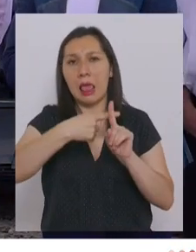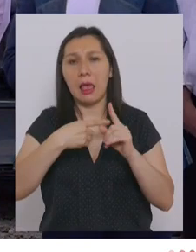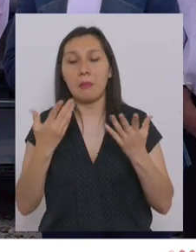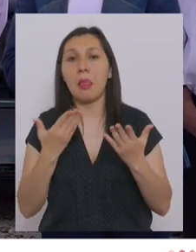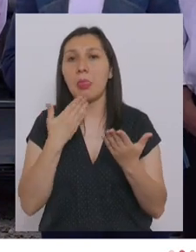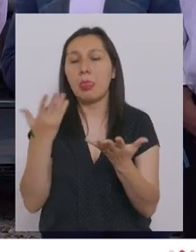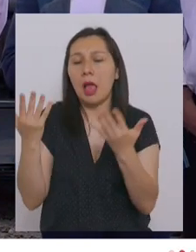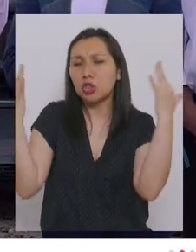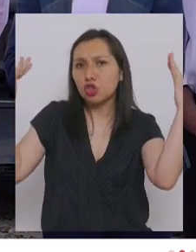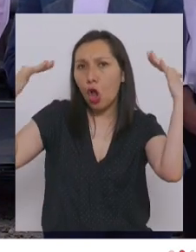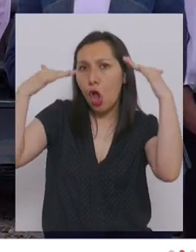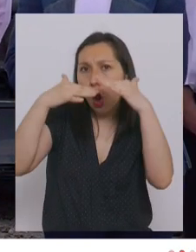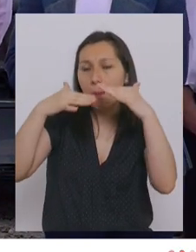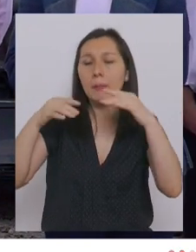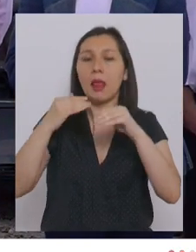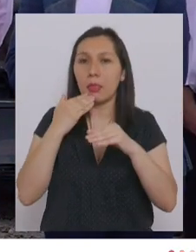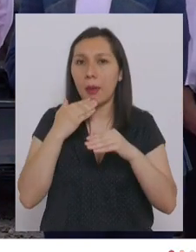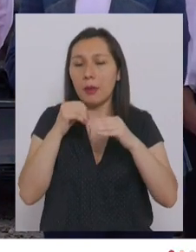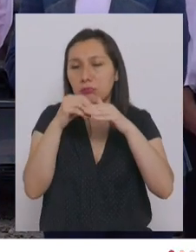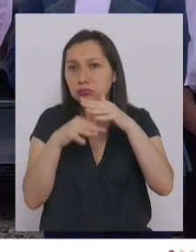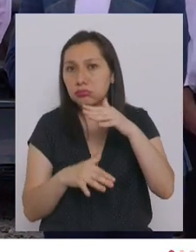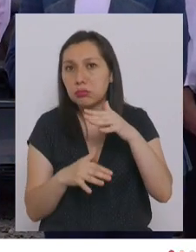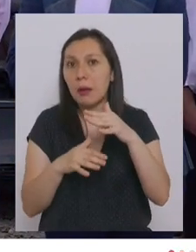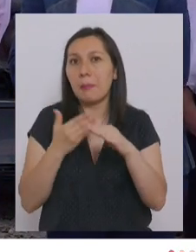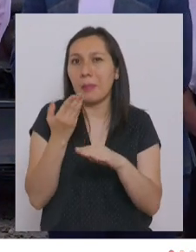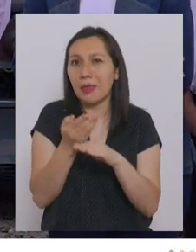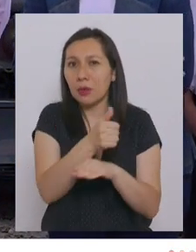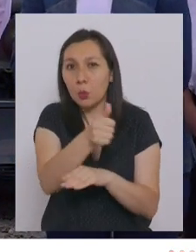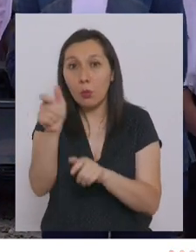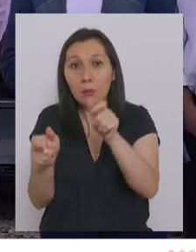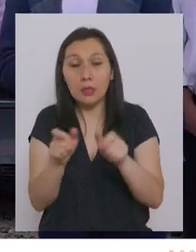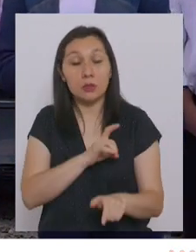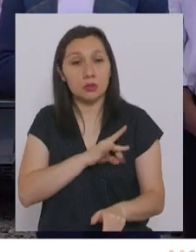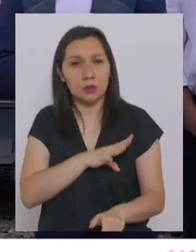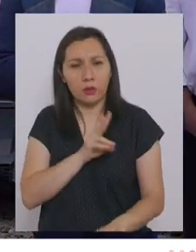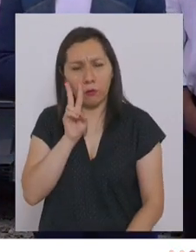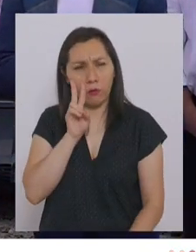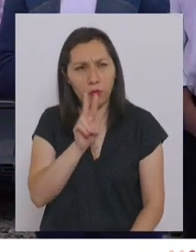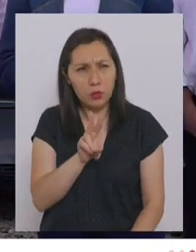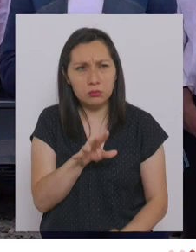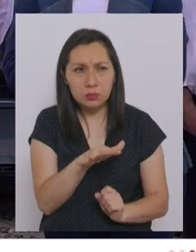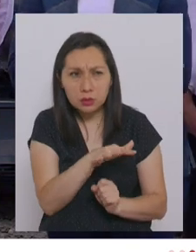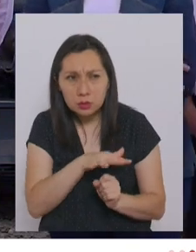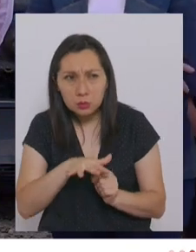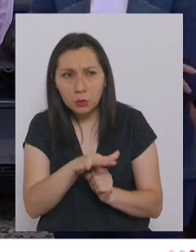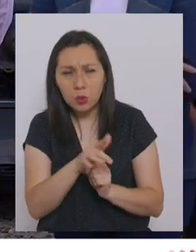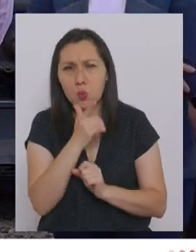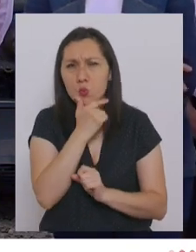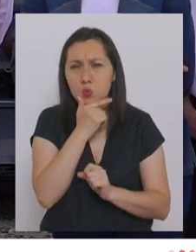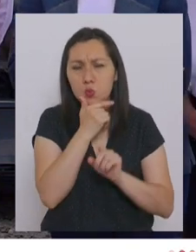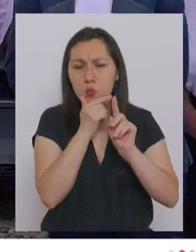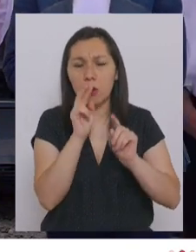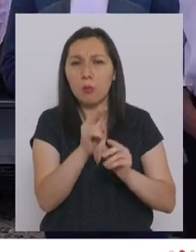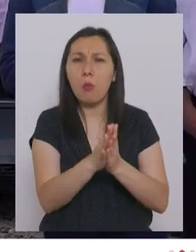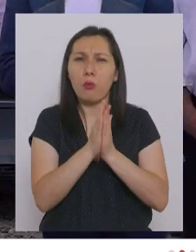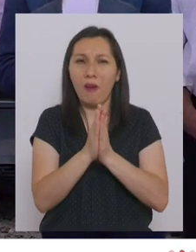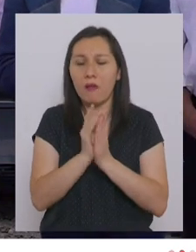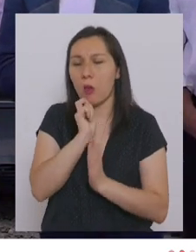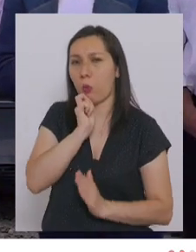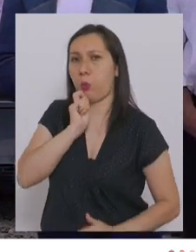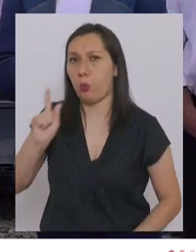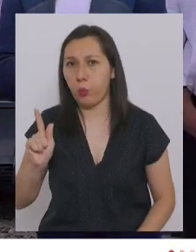proveen sombras. Y por eso yo quiero pedirle a todos mis compatriotas que, si ven cualquier situación sospechosa, por favor